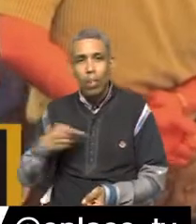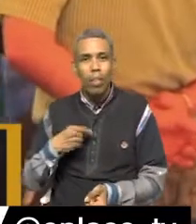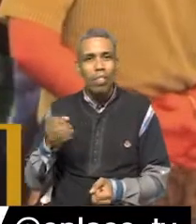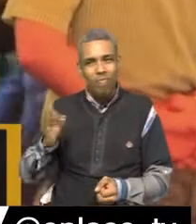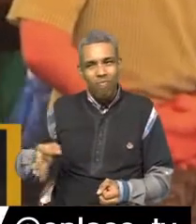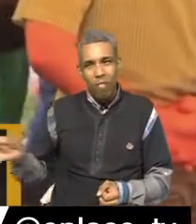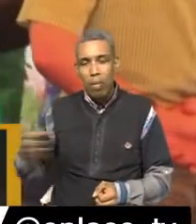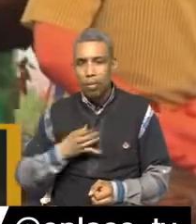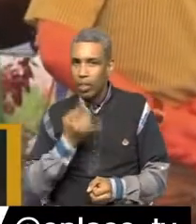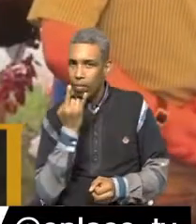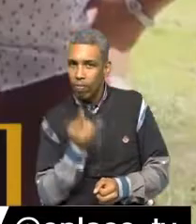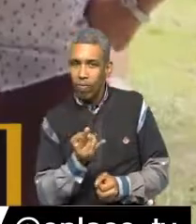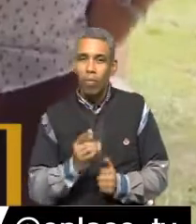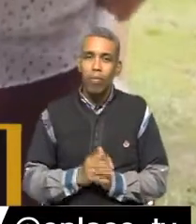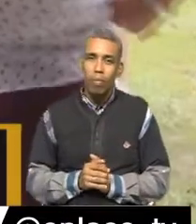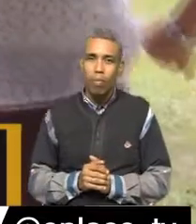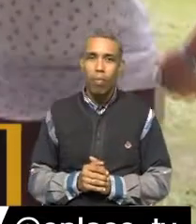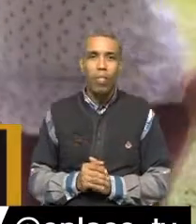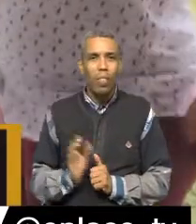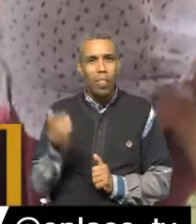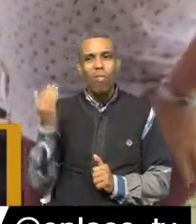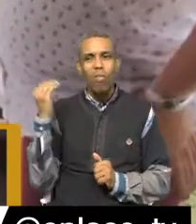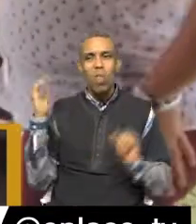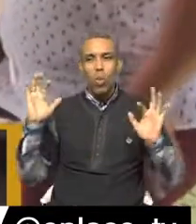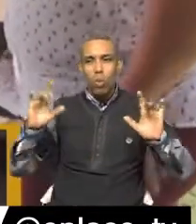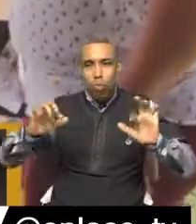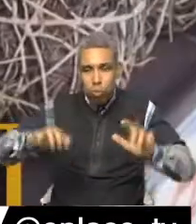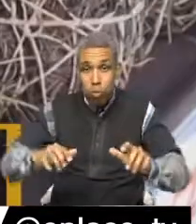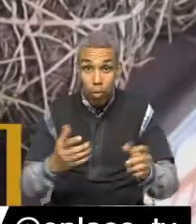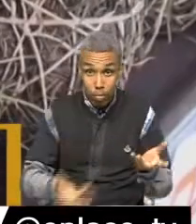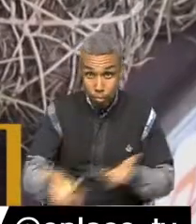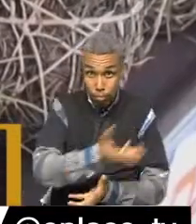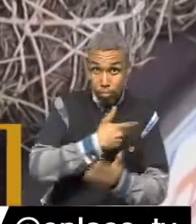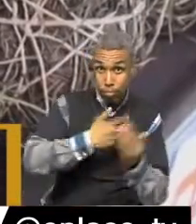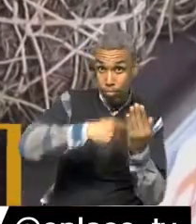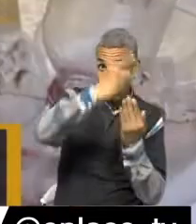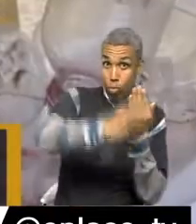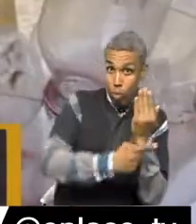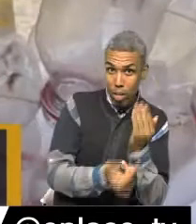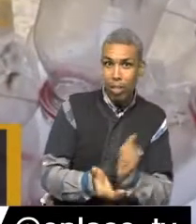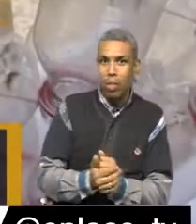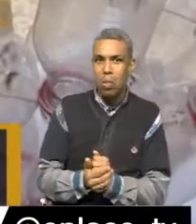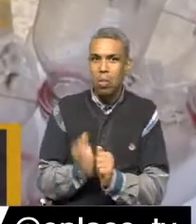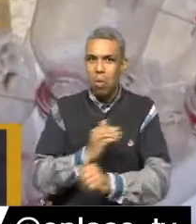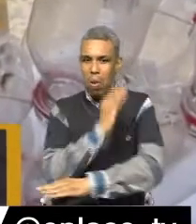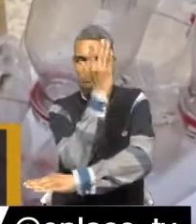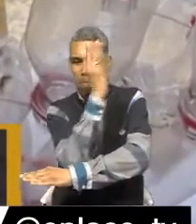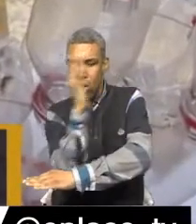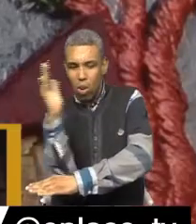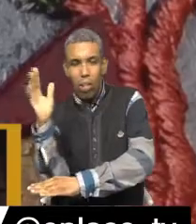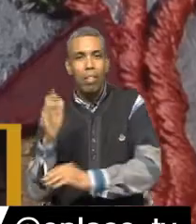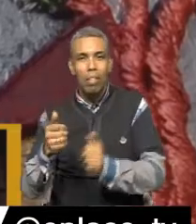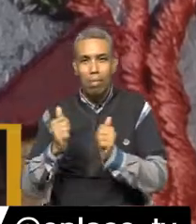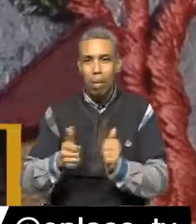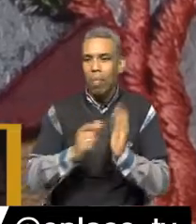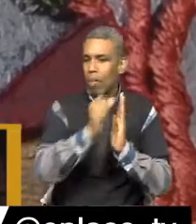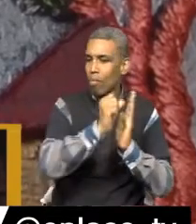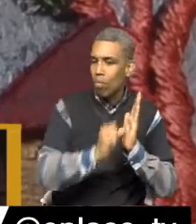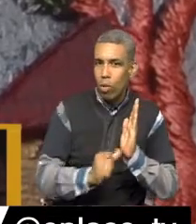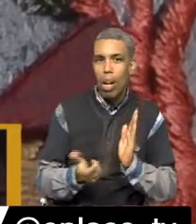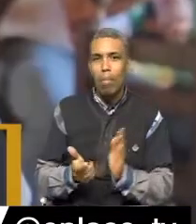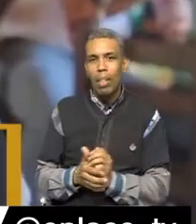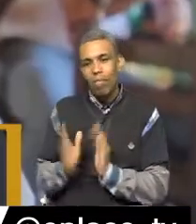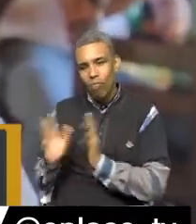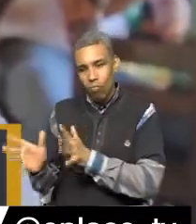resumen los resultados del encuentro de experiencias y avances de los proyectos ambientales escolares, acompañados por el programa de educación